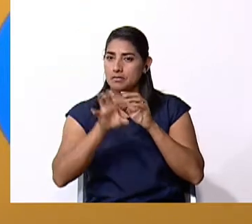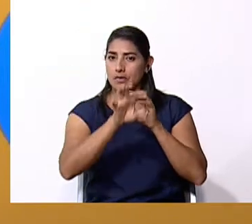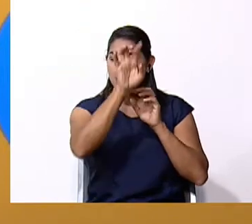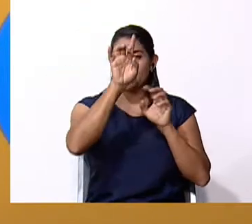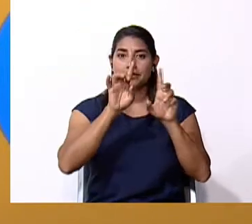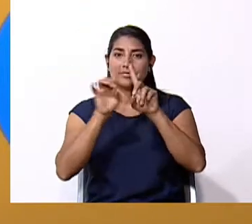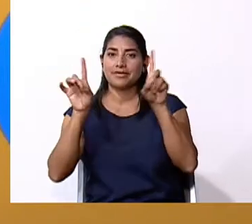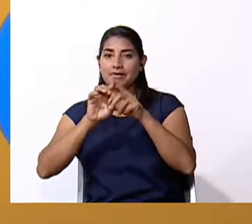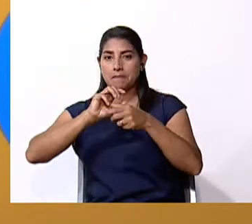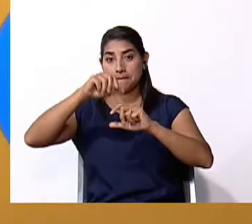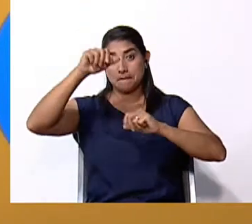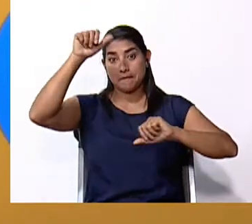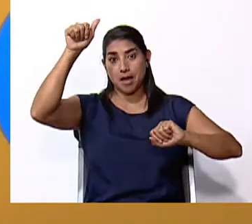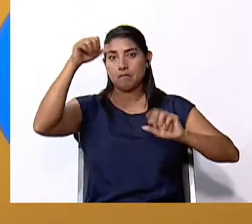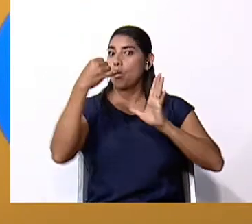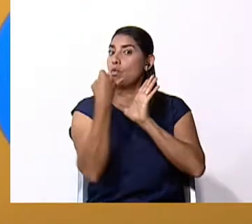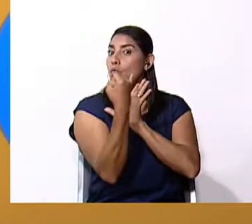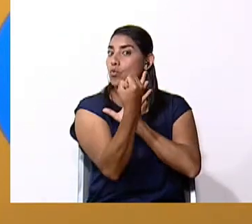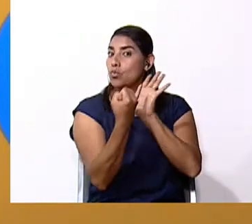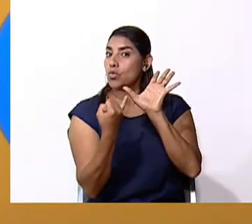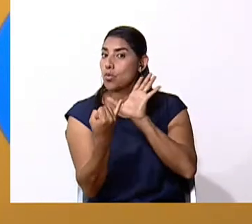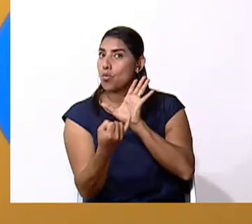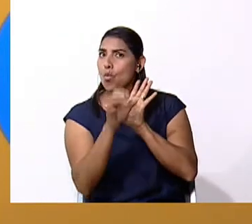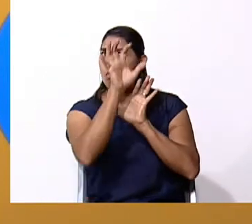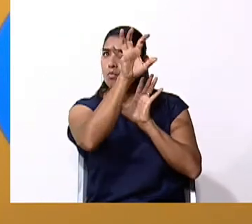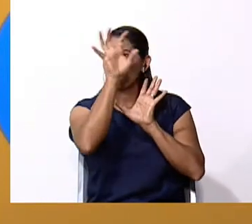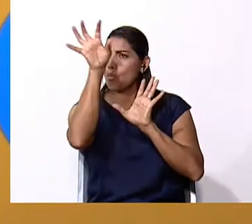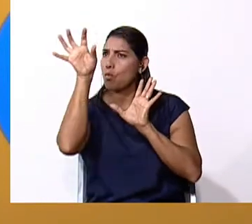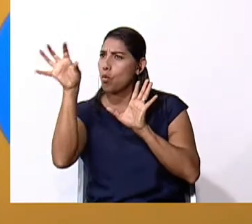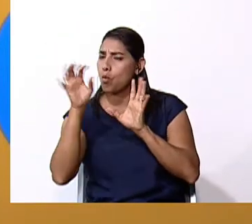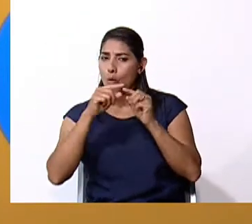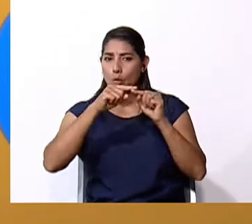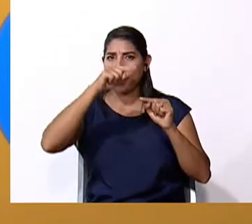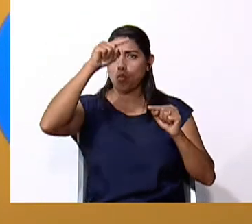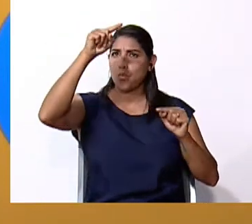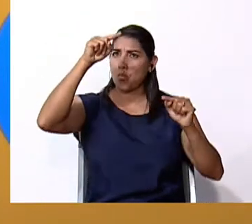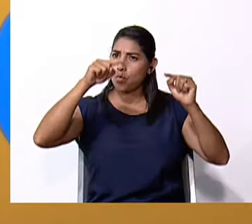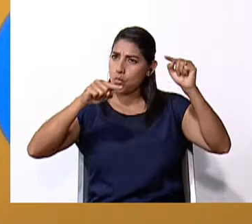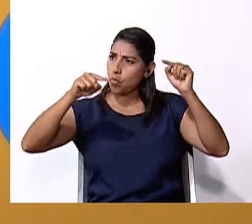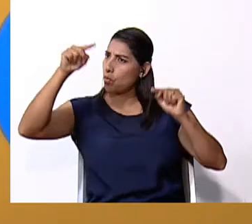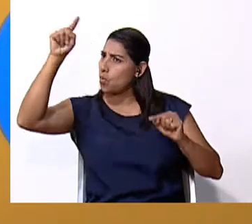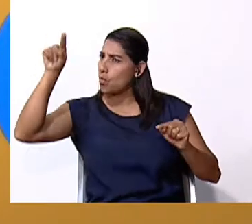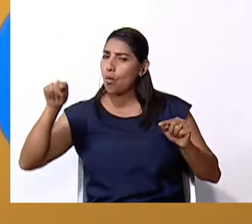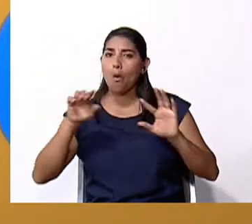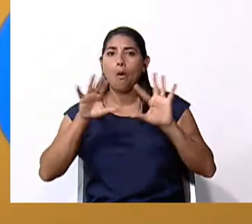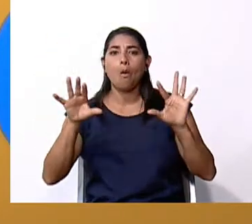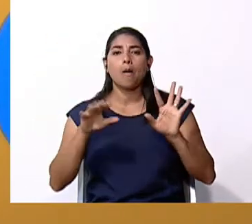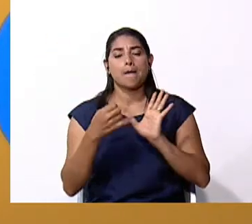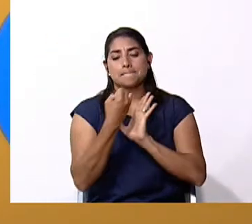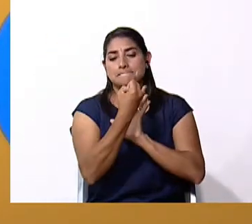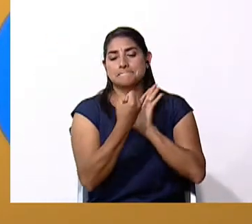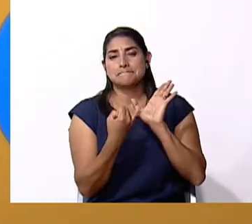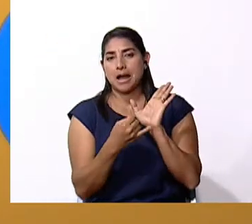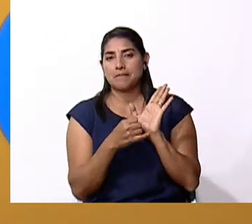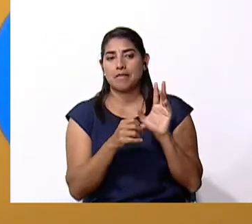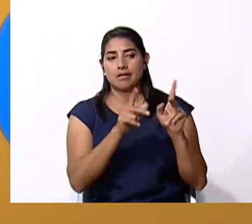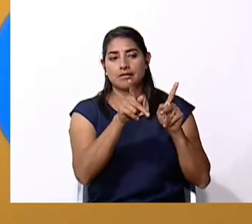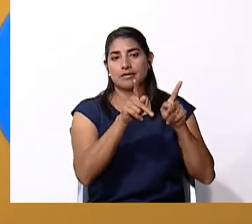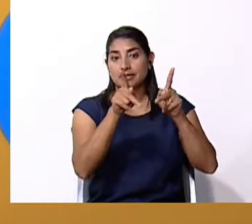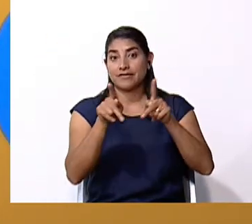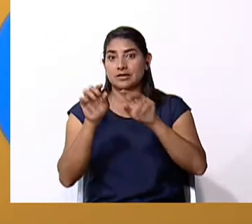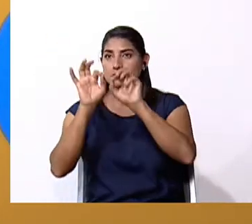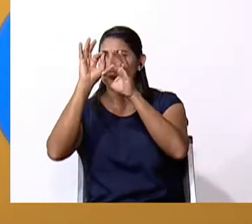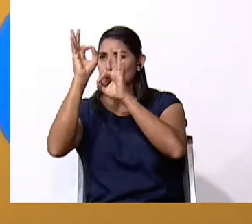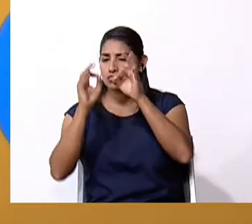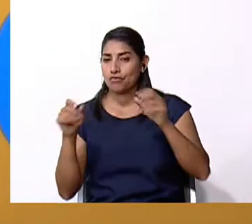un mapa conceptual o bien un gráfico e incluso un mapa pictórico. ¿Se apuntan al